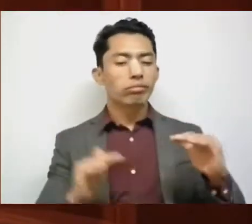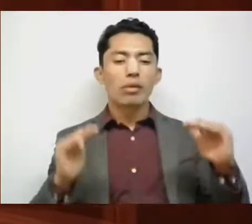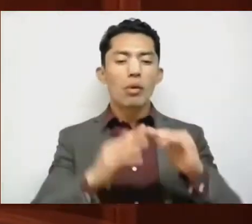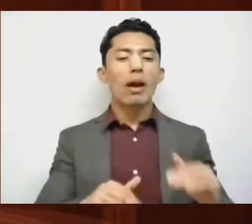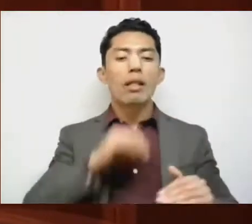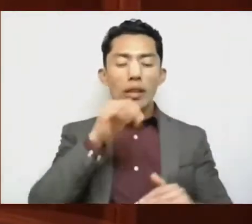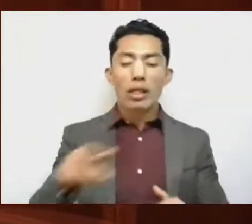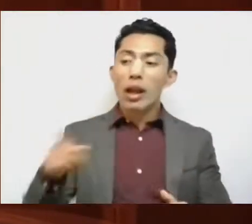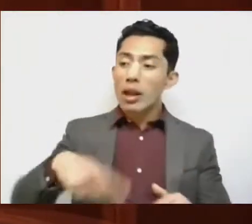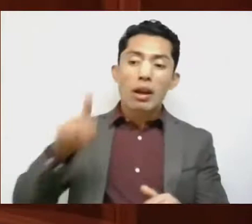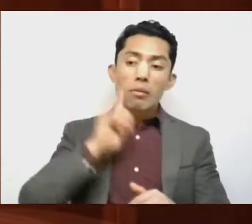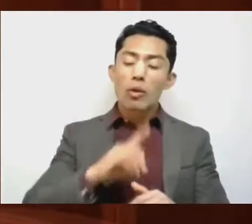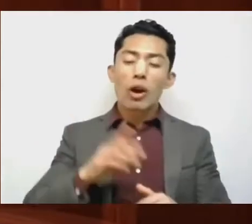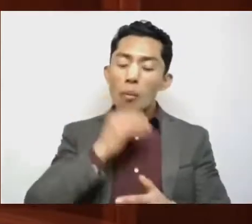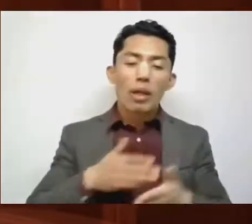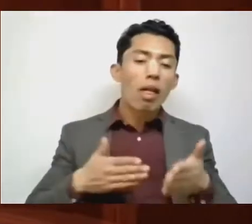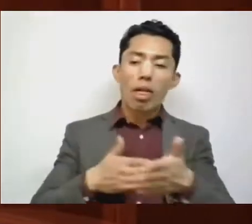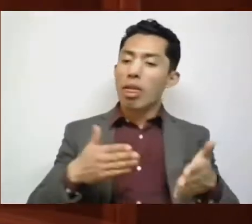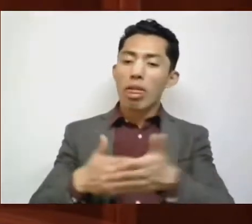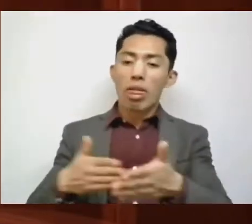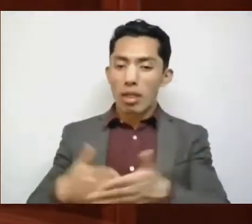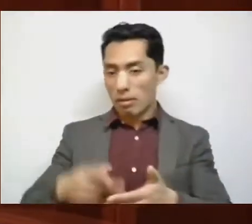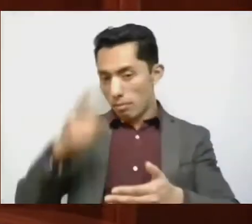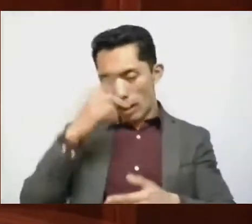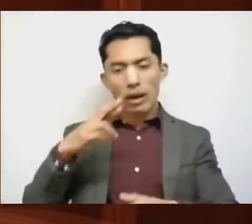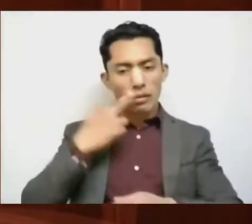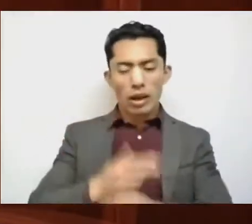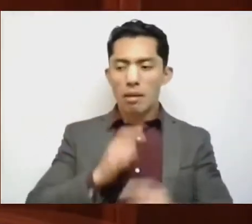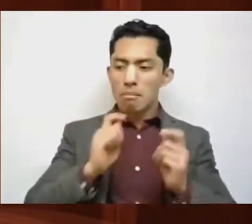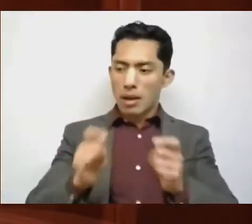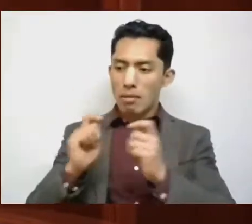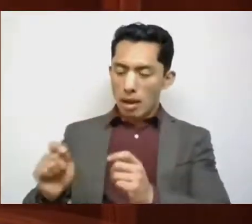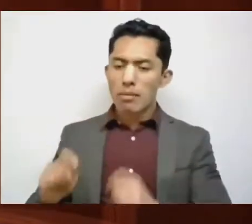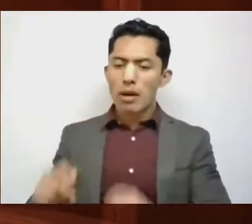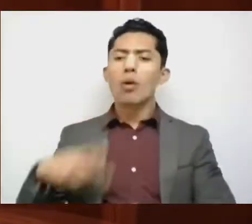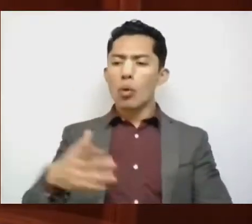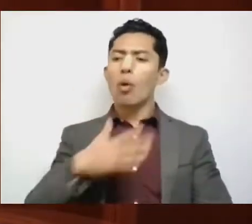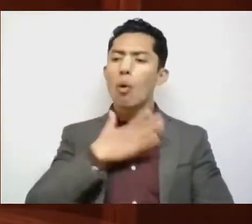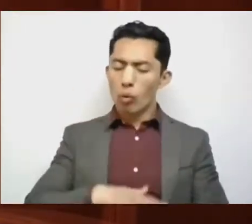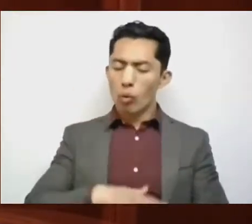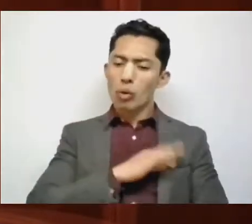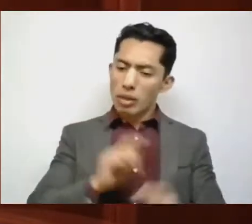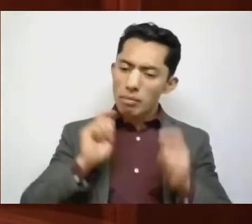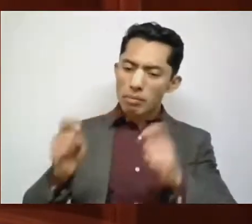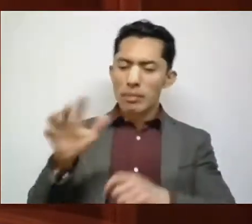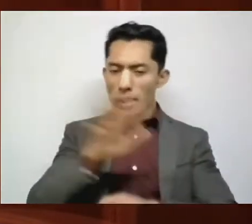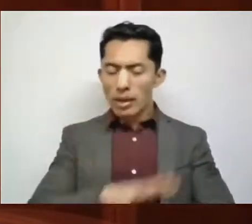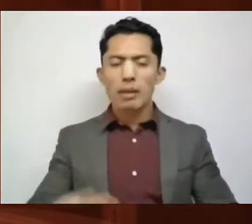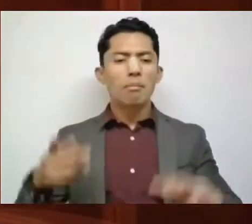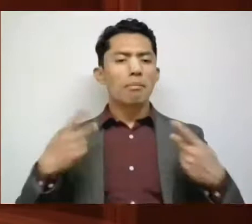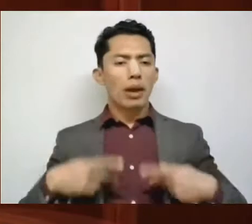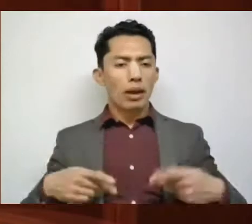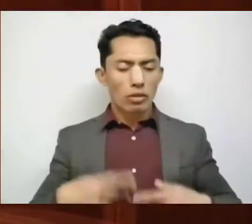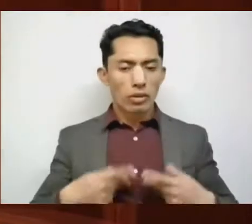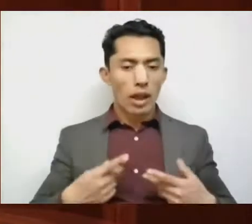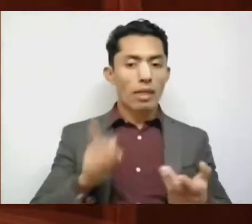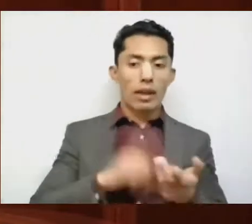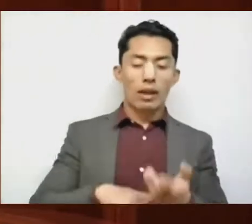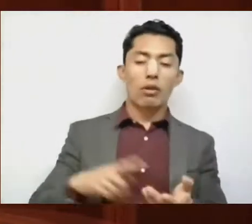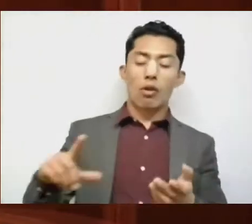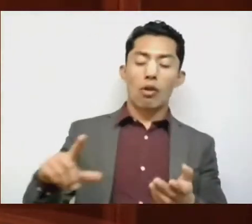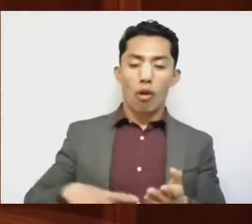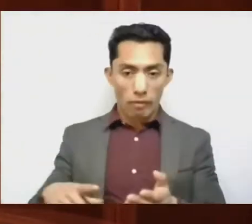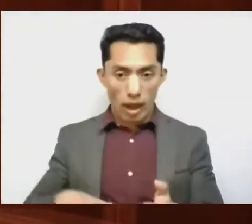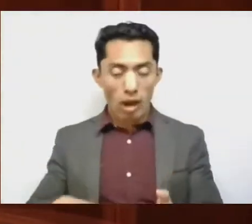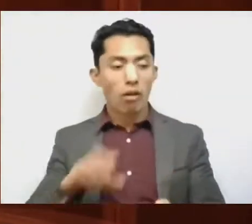mujeres acceder a los cargos y tener el lugar que se merecen en la sociedad, tanto en el sector público y el